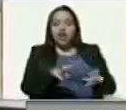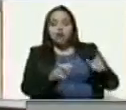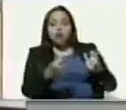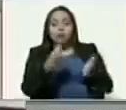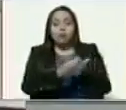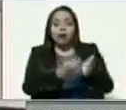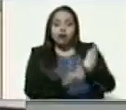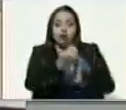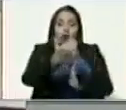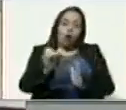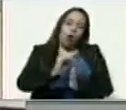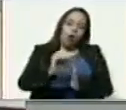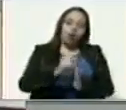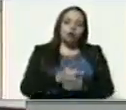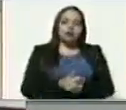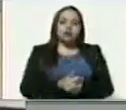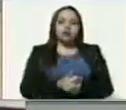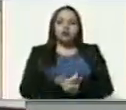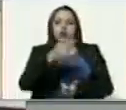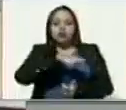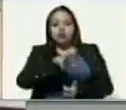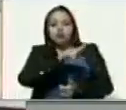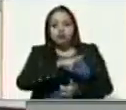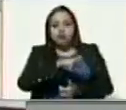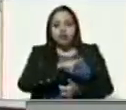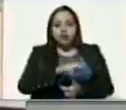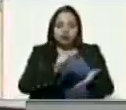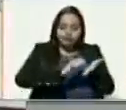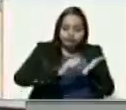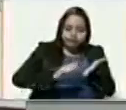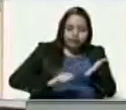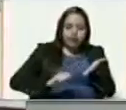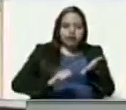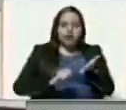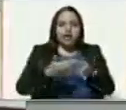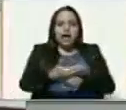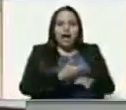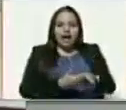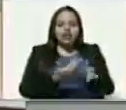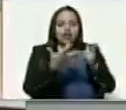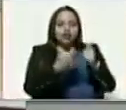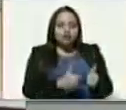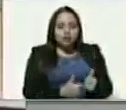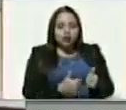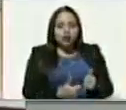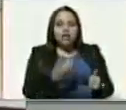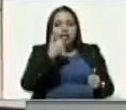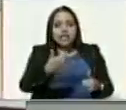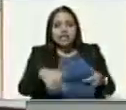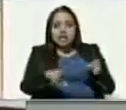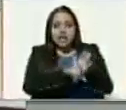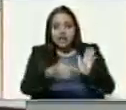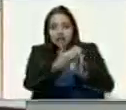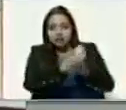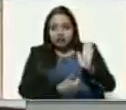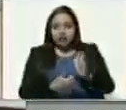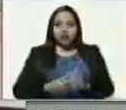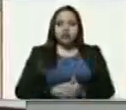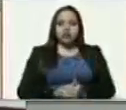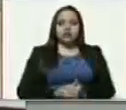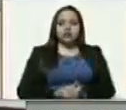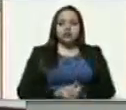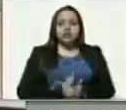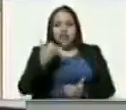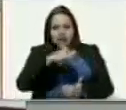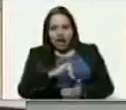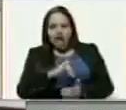ítem, o bien sea a través de una factura manual prenumerada con las condiciones que establece la autoridad tributaria. Si está